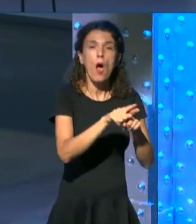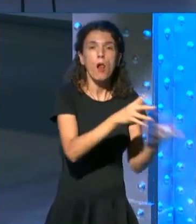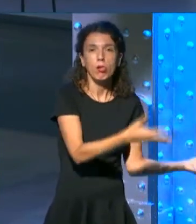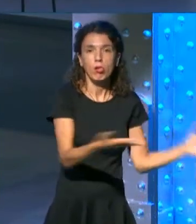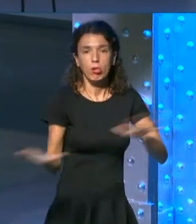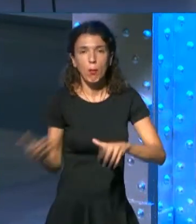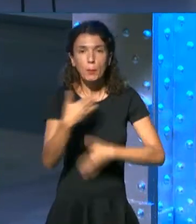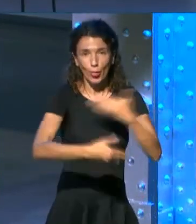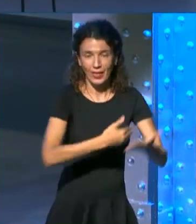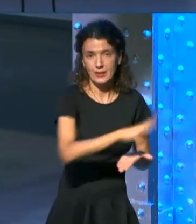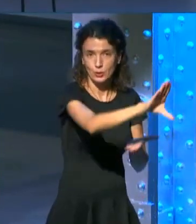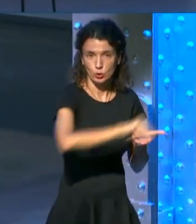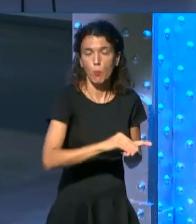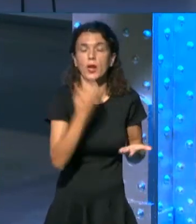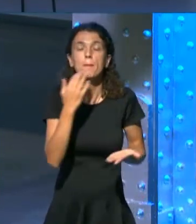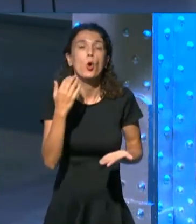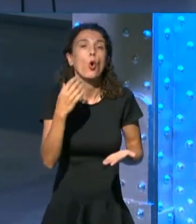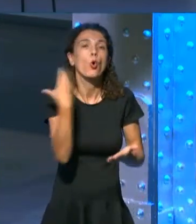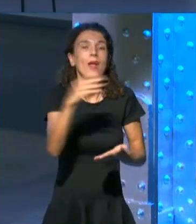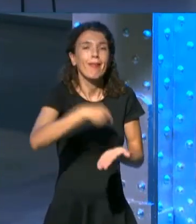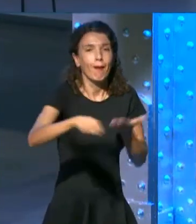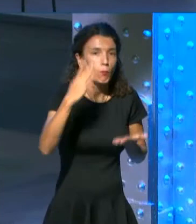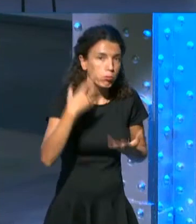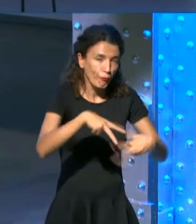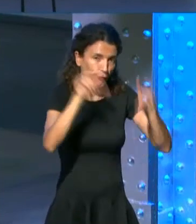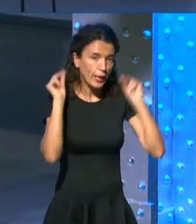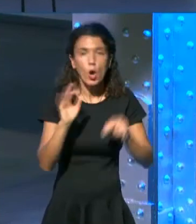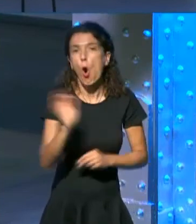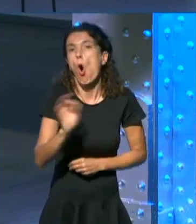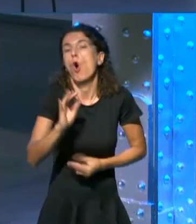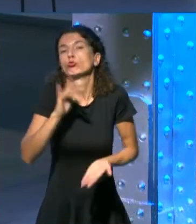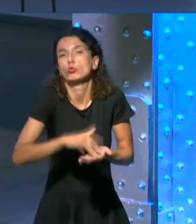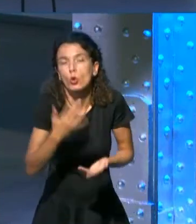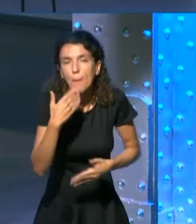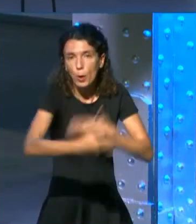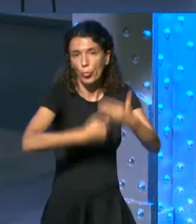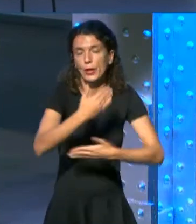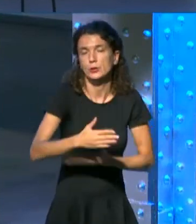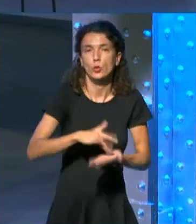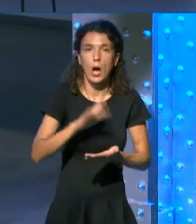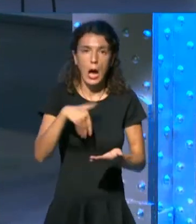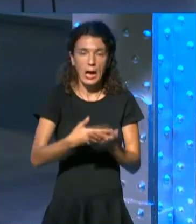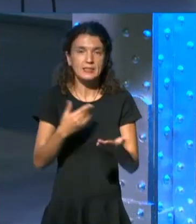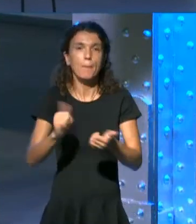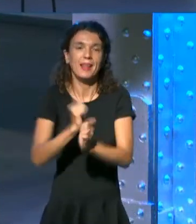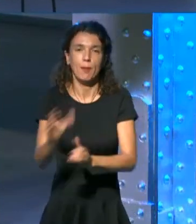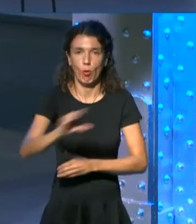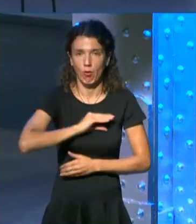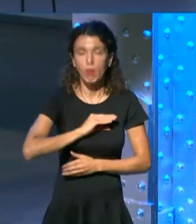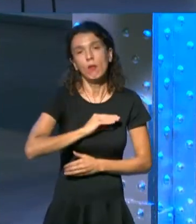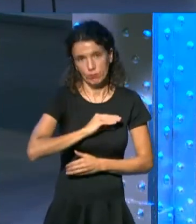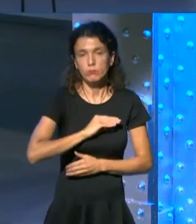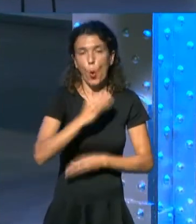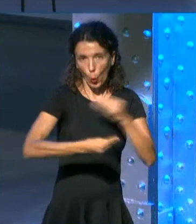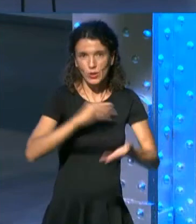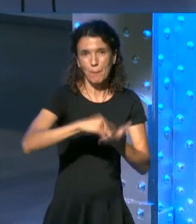de procesos, desde la liquidación de una cuenta hasta el proceso para llegar a obtener un préstamo. Pues no